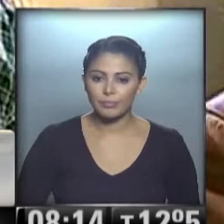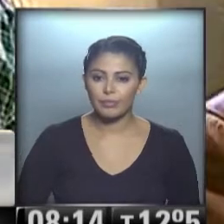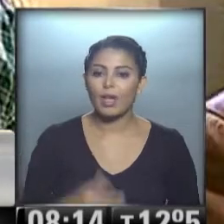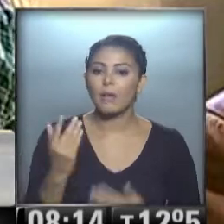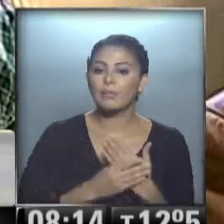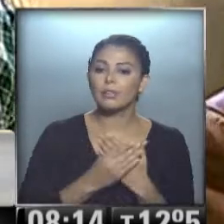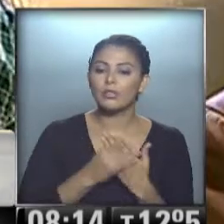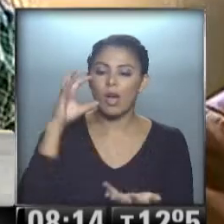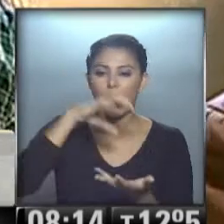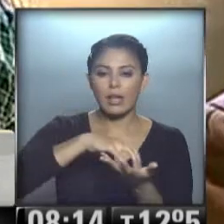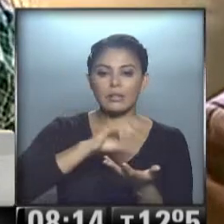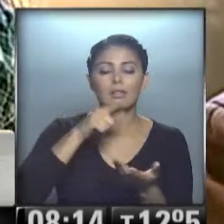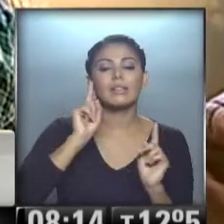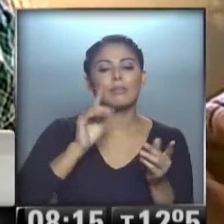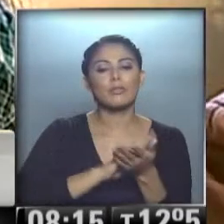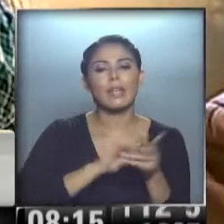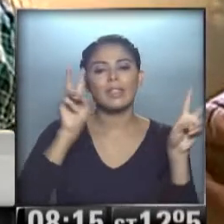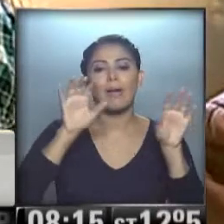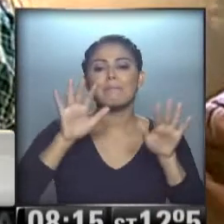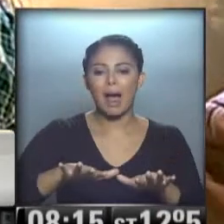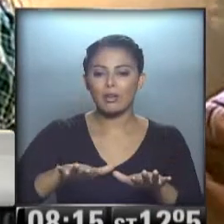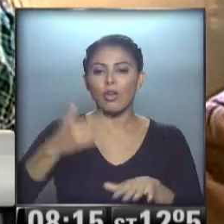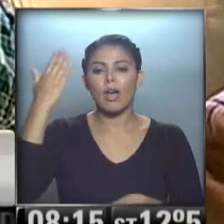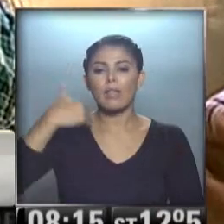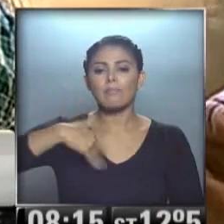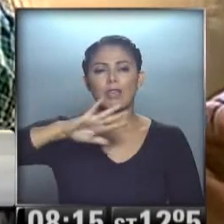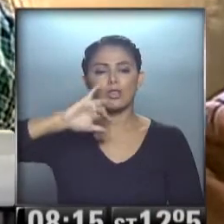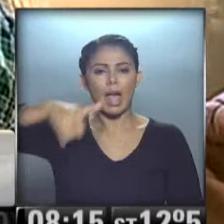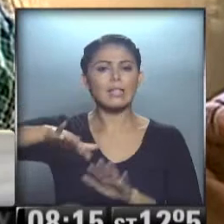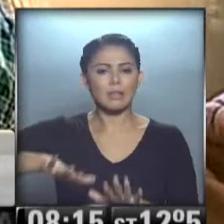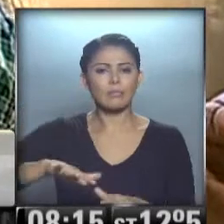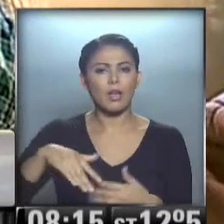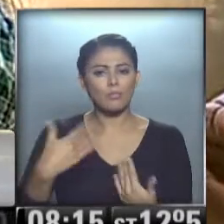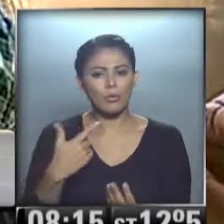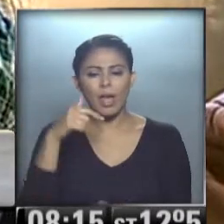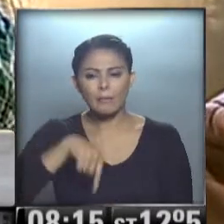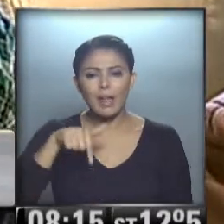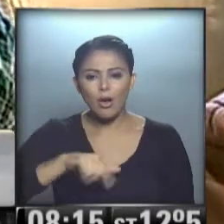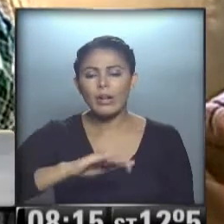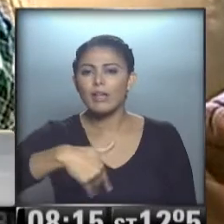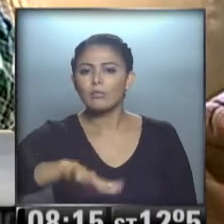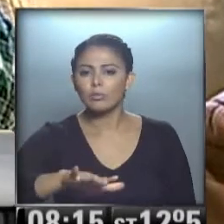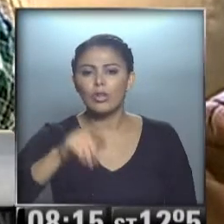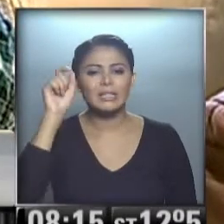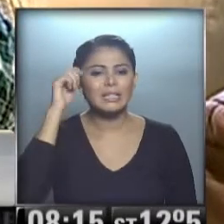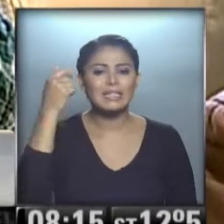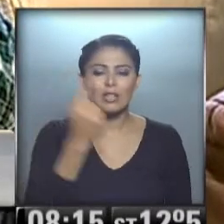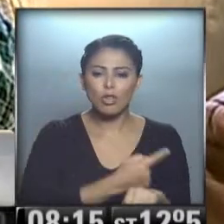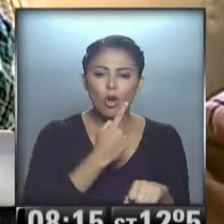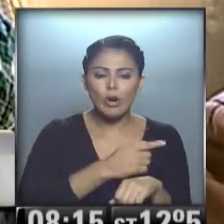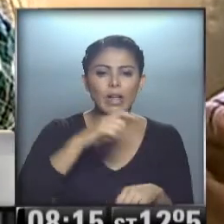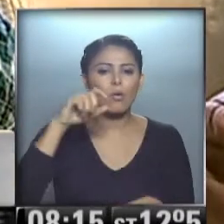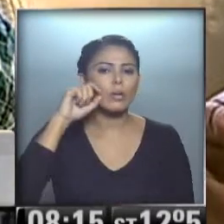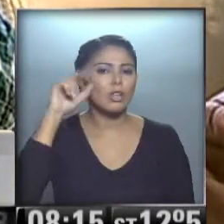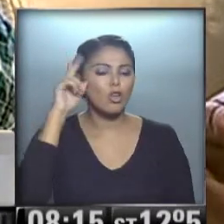de la agencia DIN, también sobre el tema del paro, luego del alto acatamiento, si es dable esperar de ahora más medidas de fuerza de 36 horas o incluso de